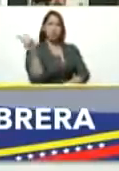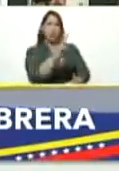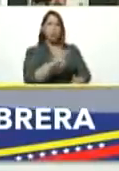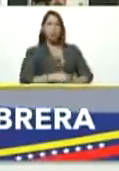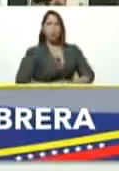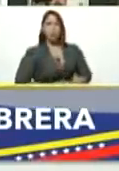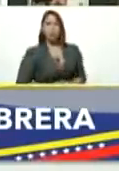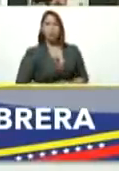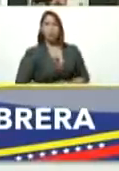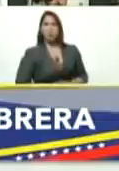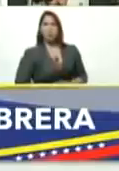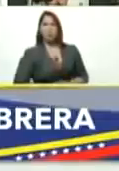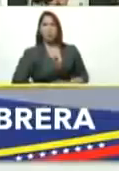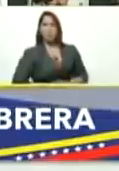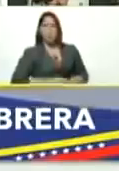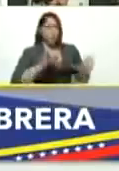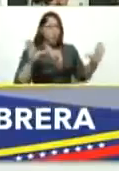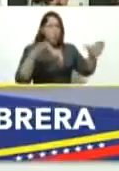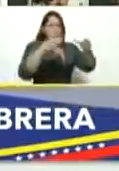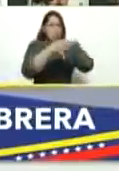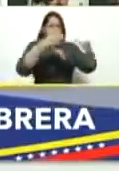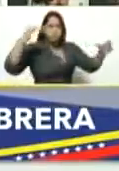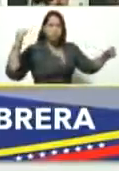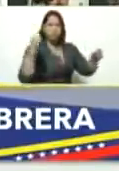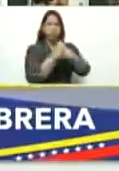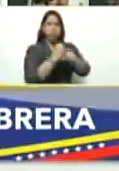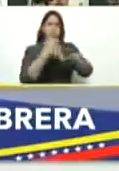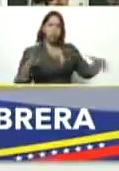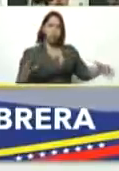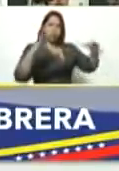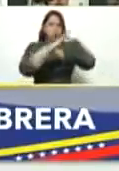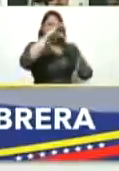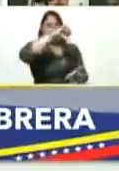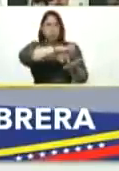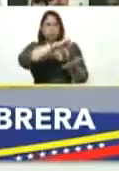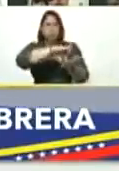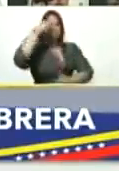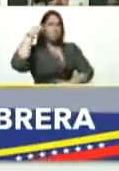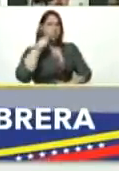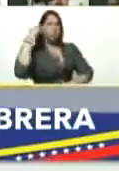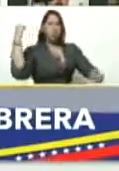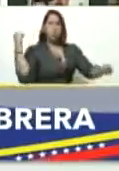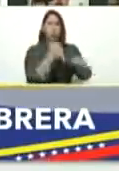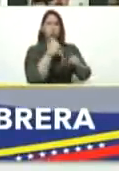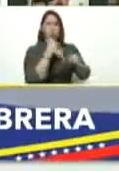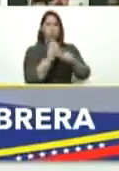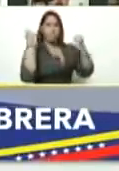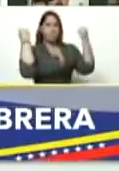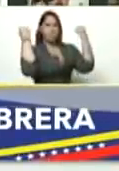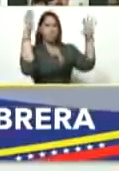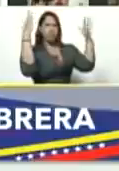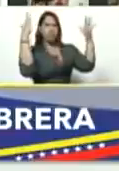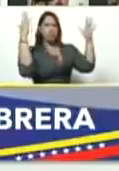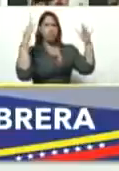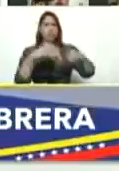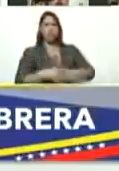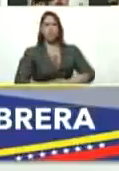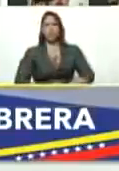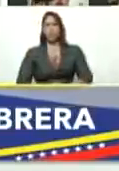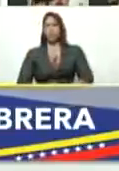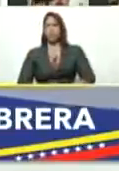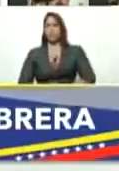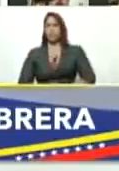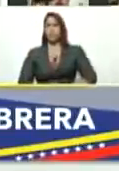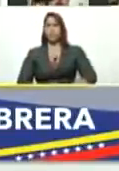que es la clase obrera unidad en la central bolivariana socialista de los trabajadores